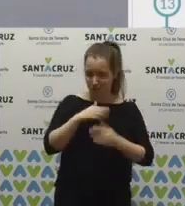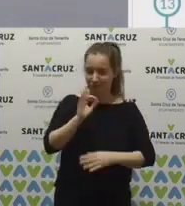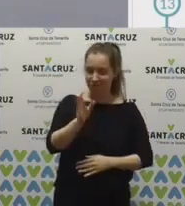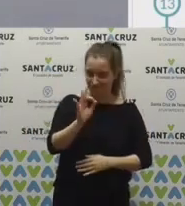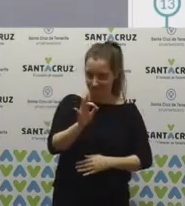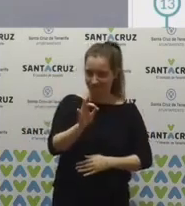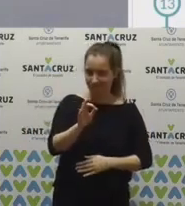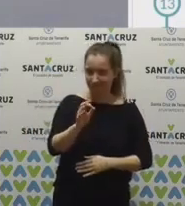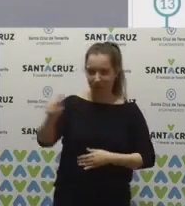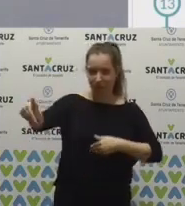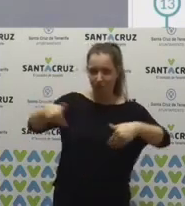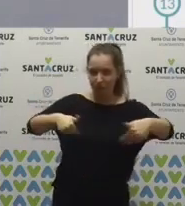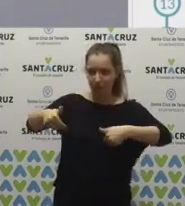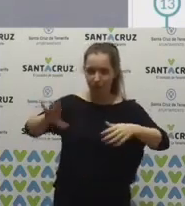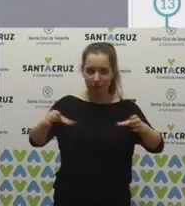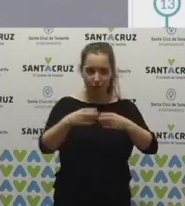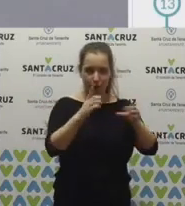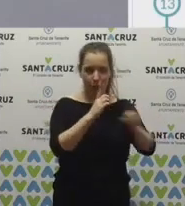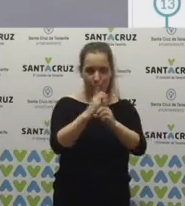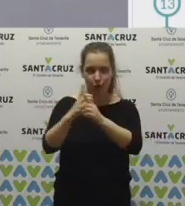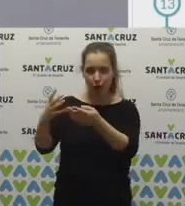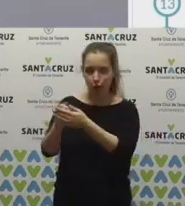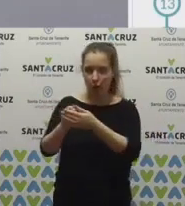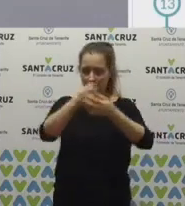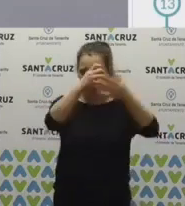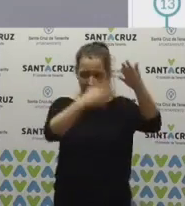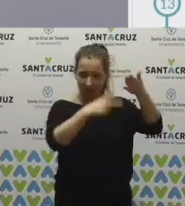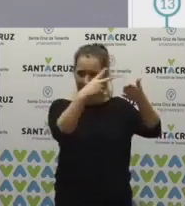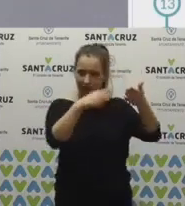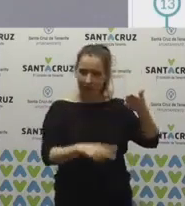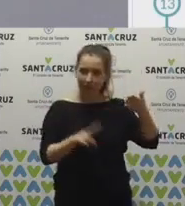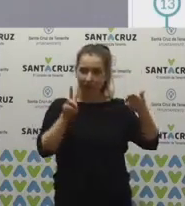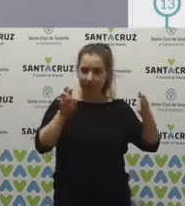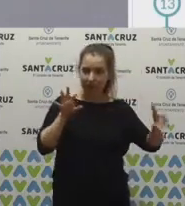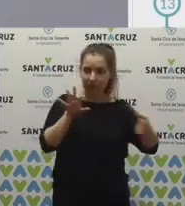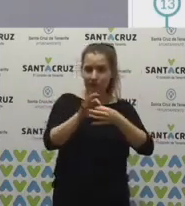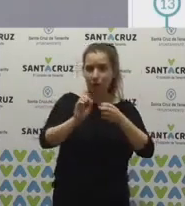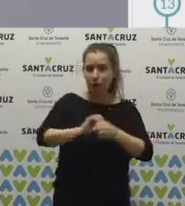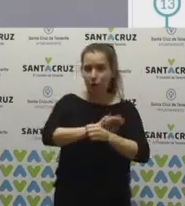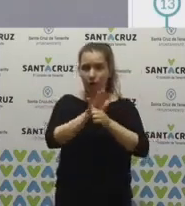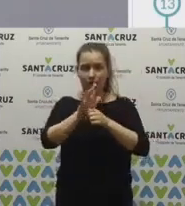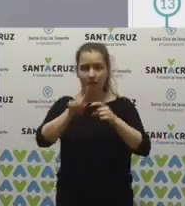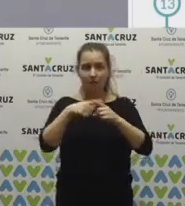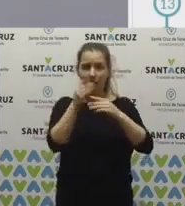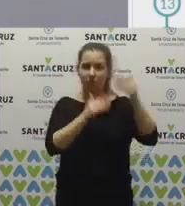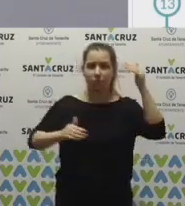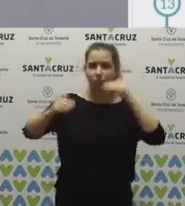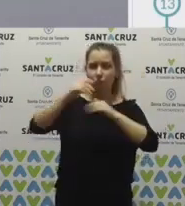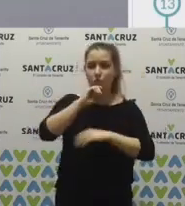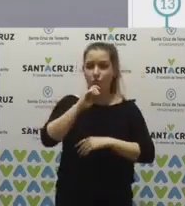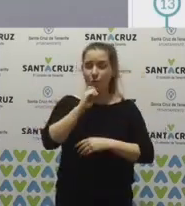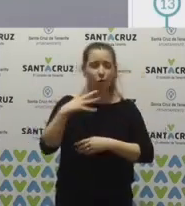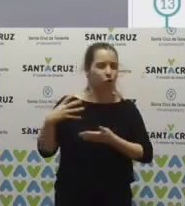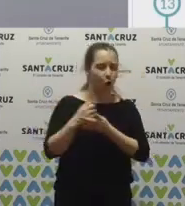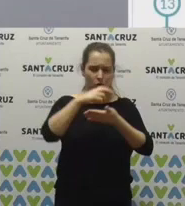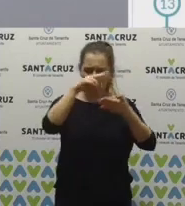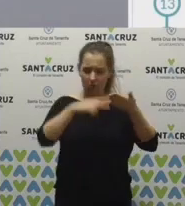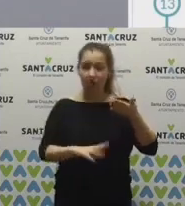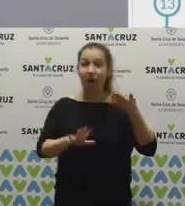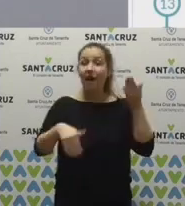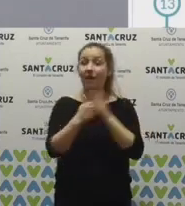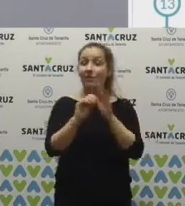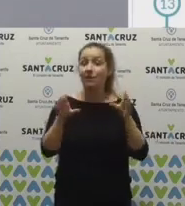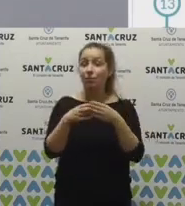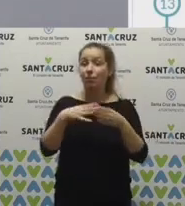oposición sobre lo que ha pasado con respecto al cómic y cómo salir de ello es que hasta podemos hasta